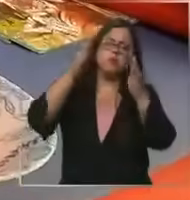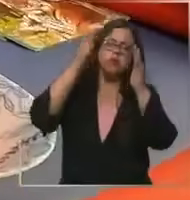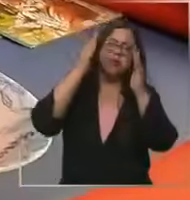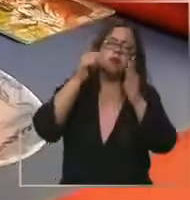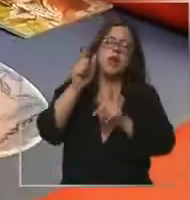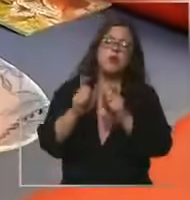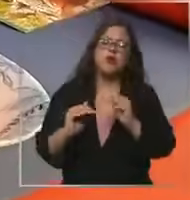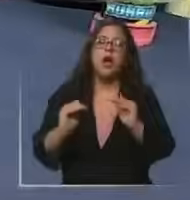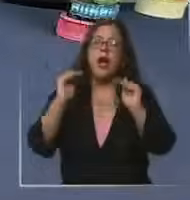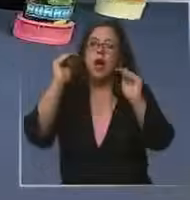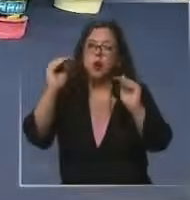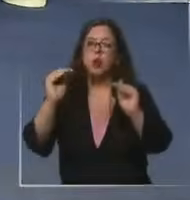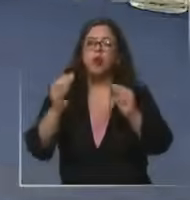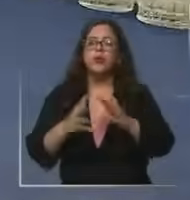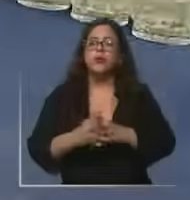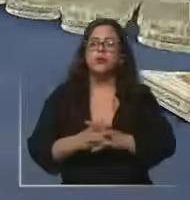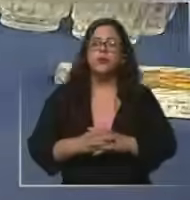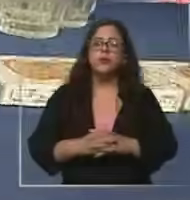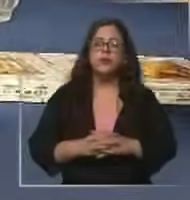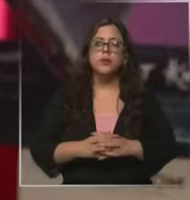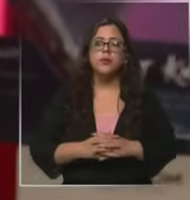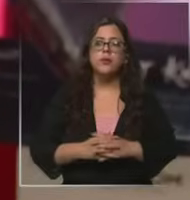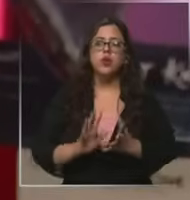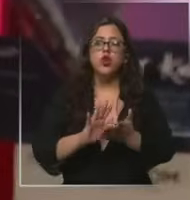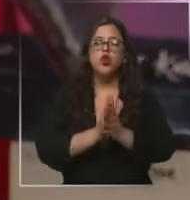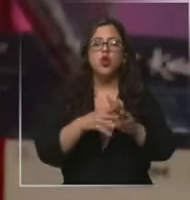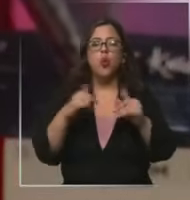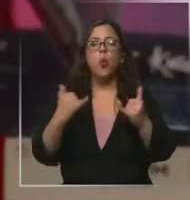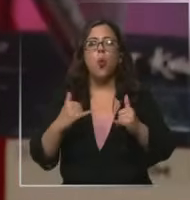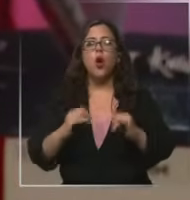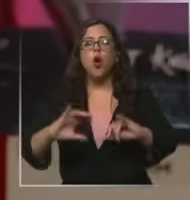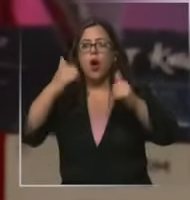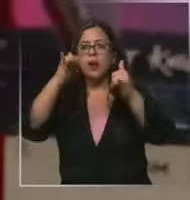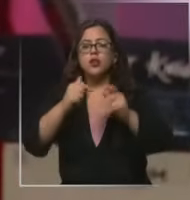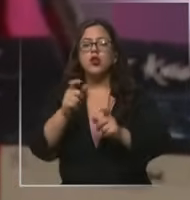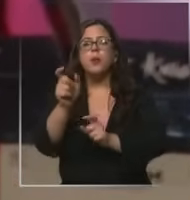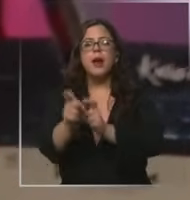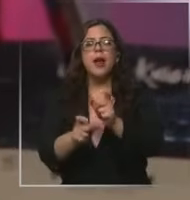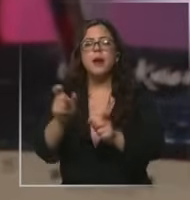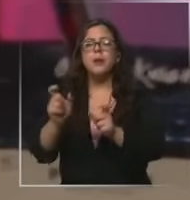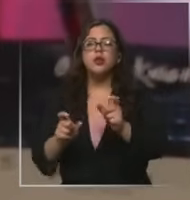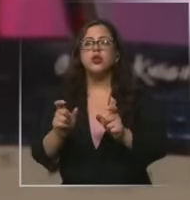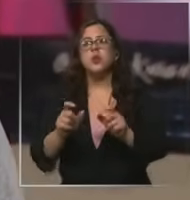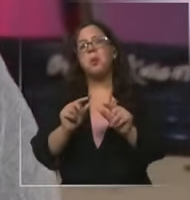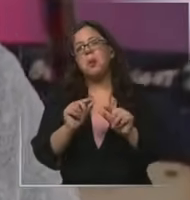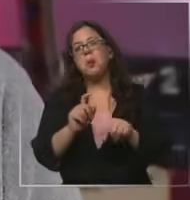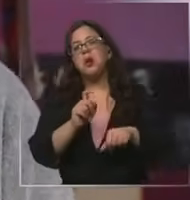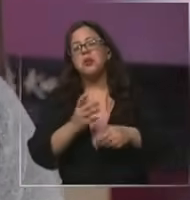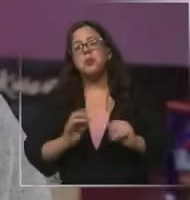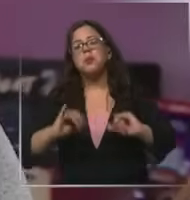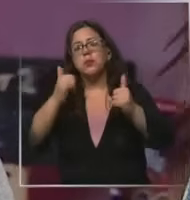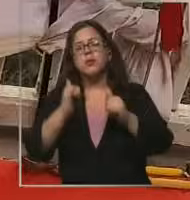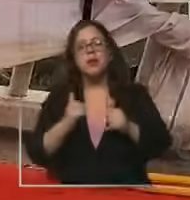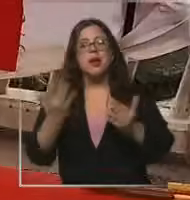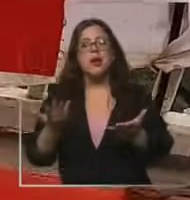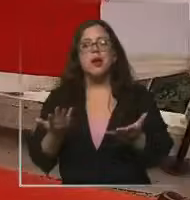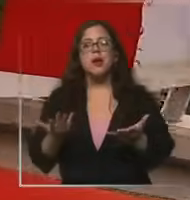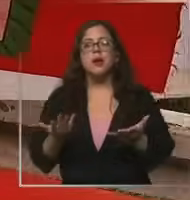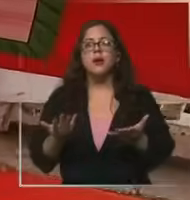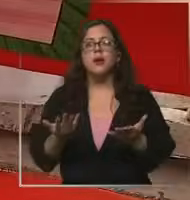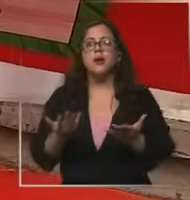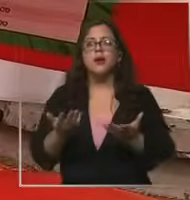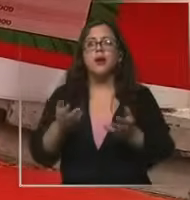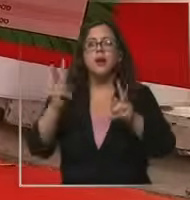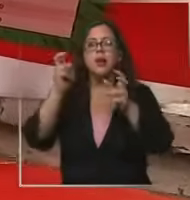los adultos de la casa. Son todos juegos de entretención para la gente, para que se entretengan un rato. Le tenemos los tiro